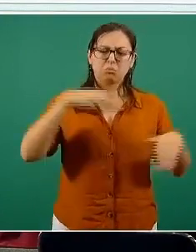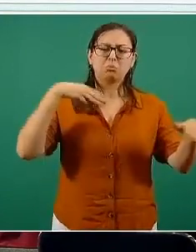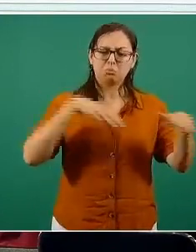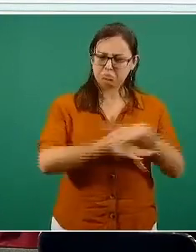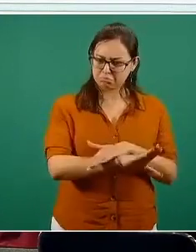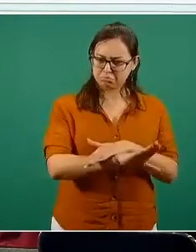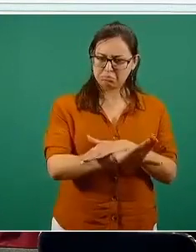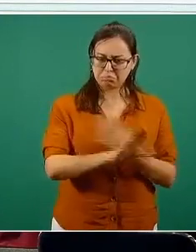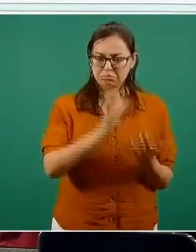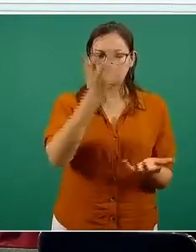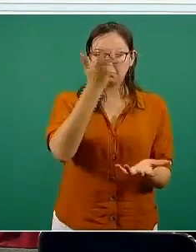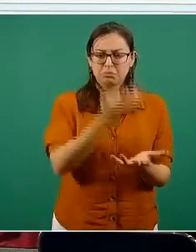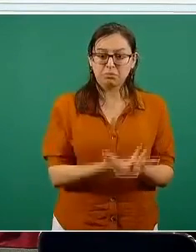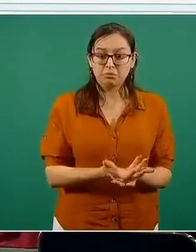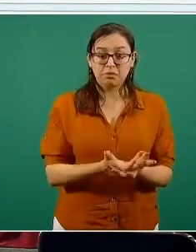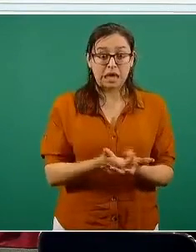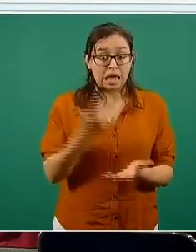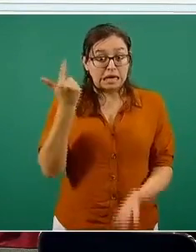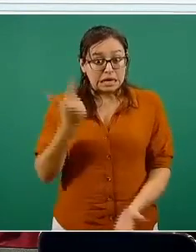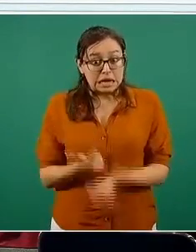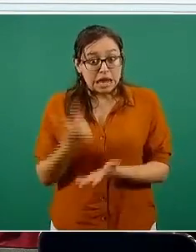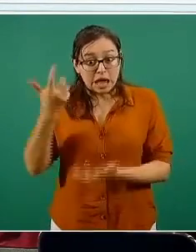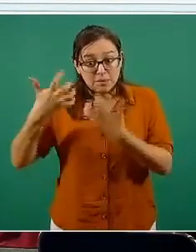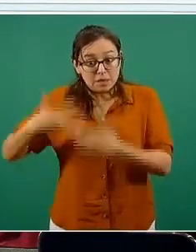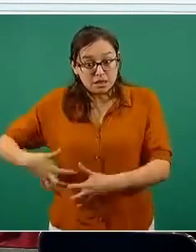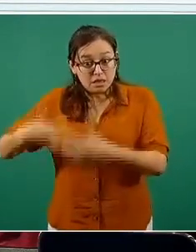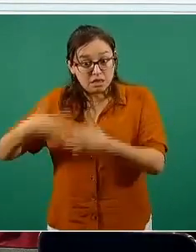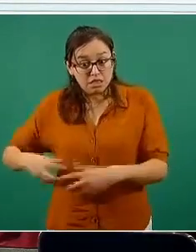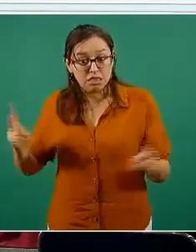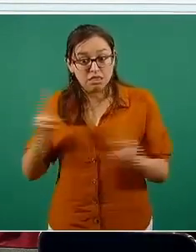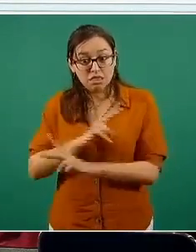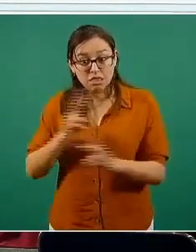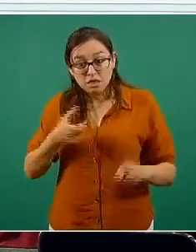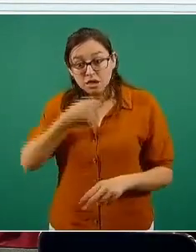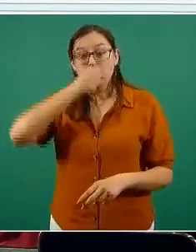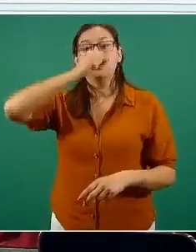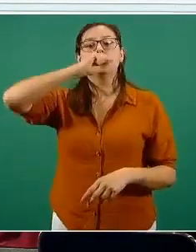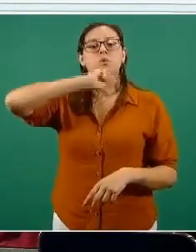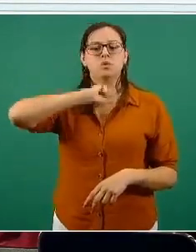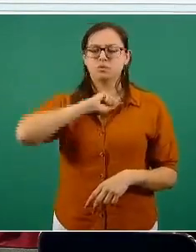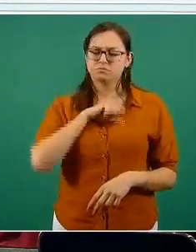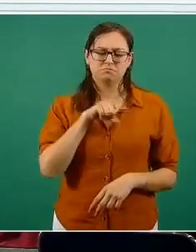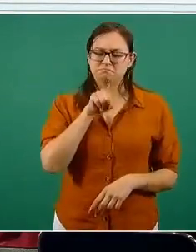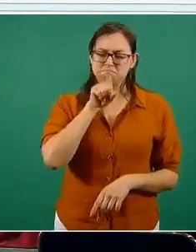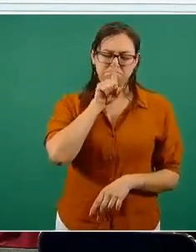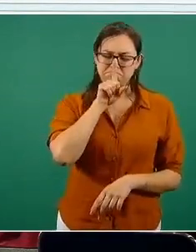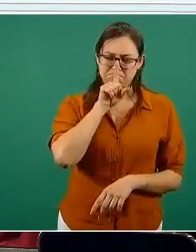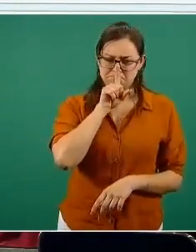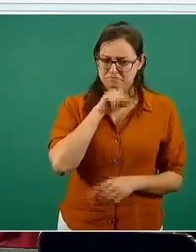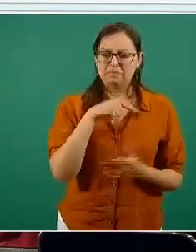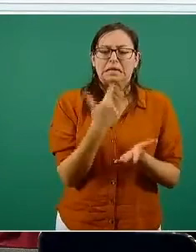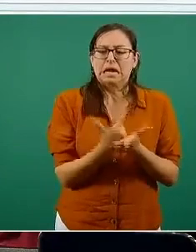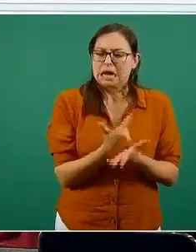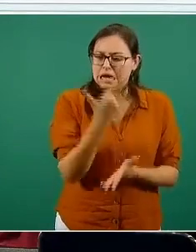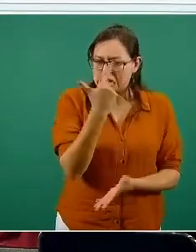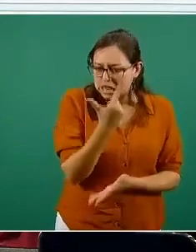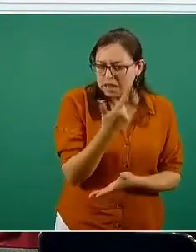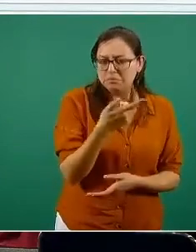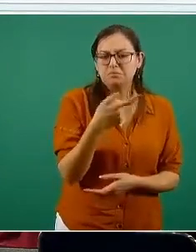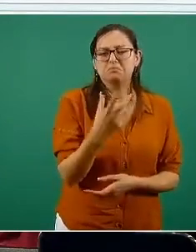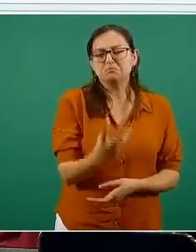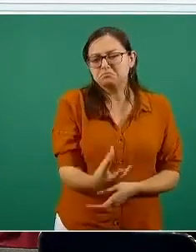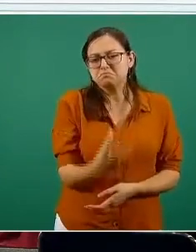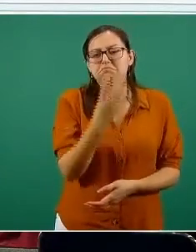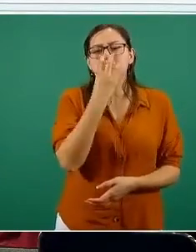graves como para requerir una ventilación mecánica que dependan de un ventilador. Son pacientes graves que requieren, todos